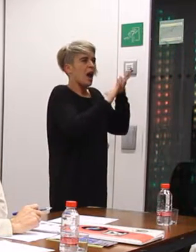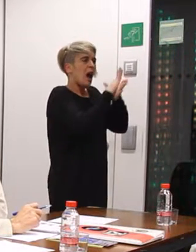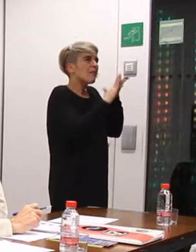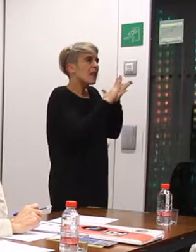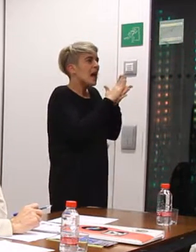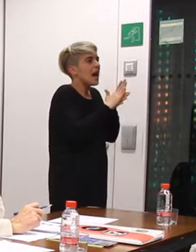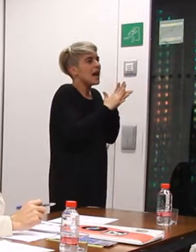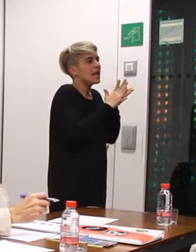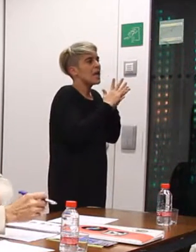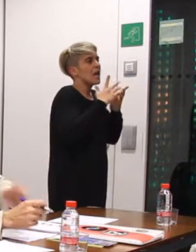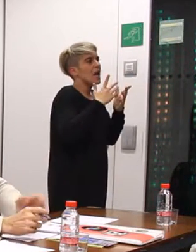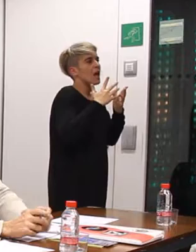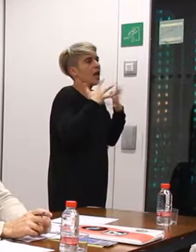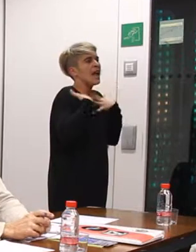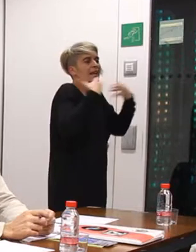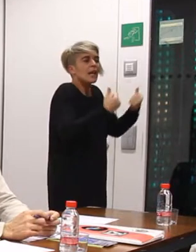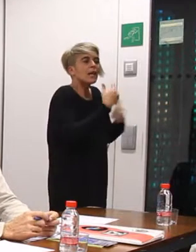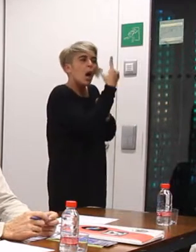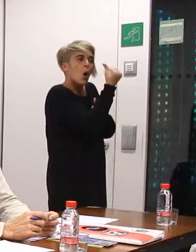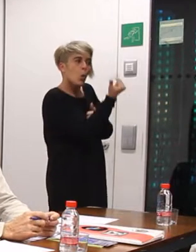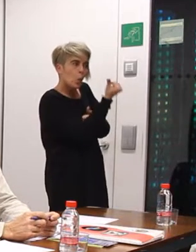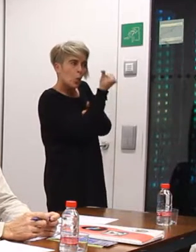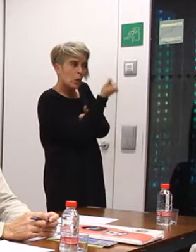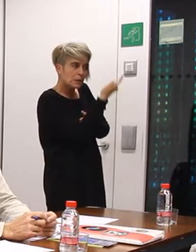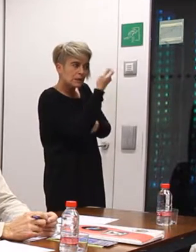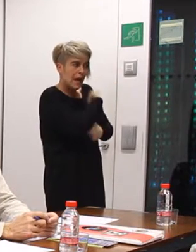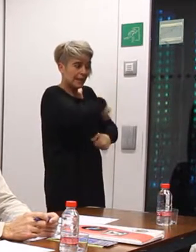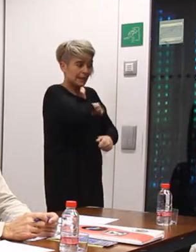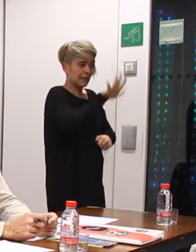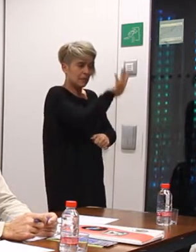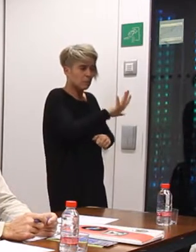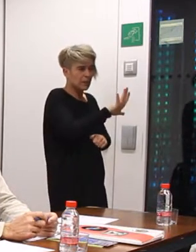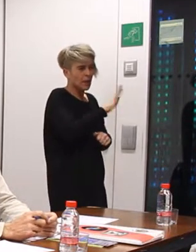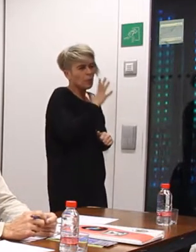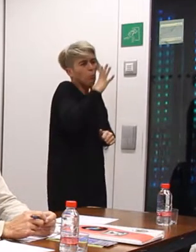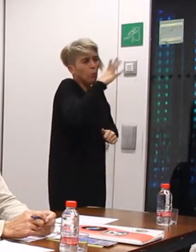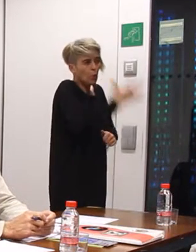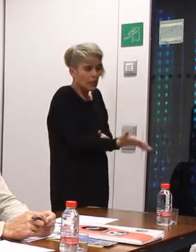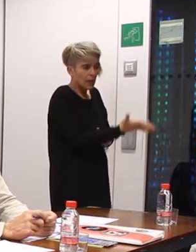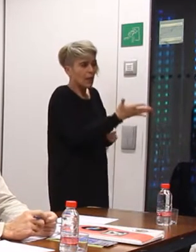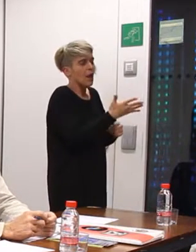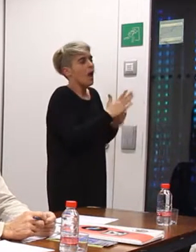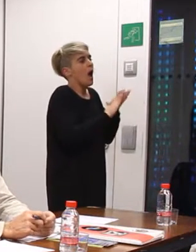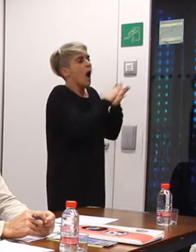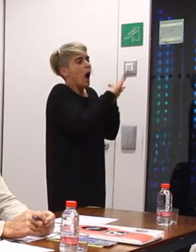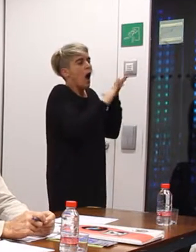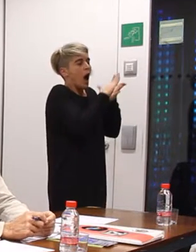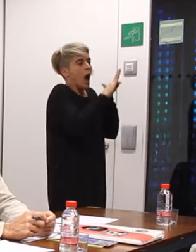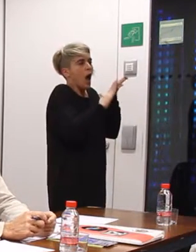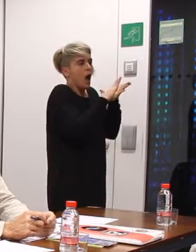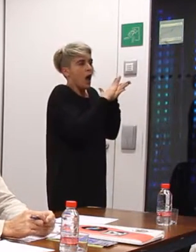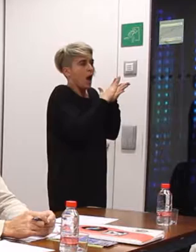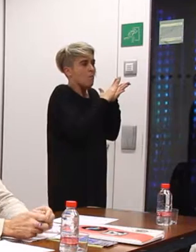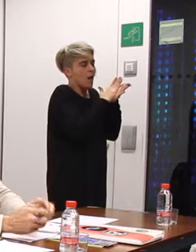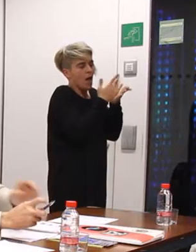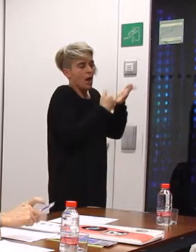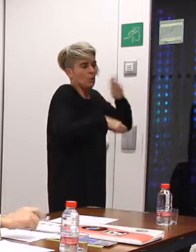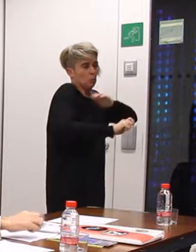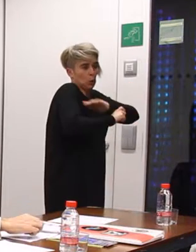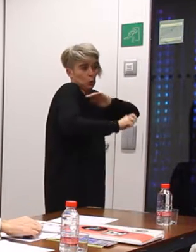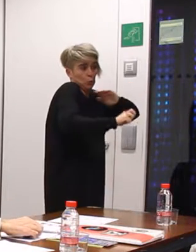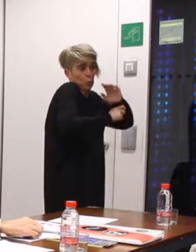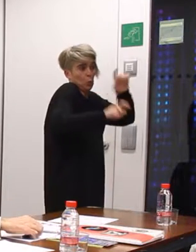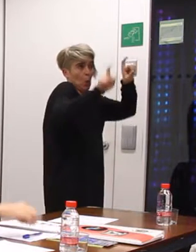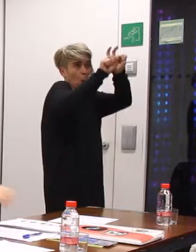la energía en España y por qué. Hablar de puertas giratorias, de los beneficios de las grandes empresas que manejan la